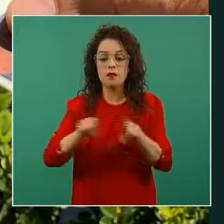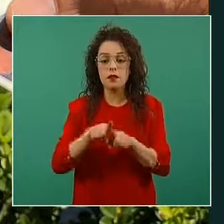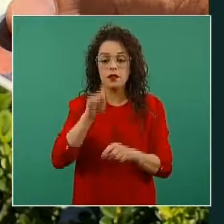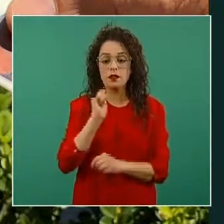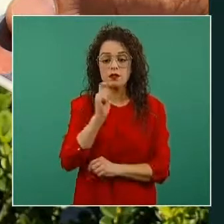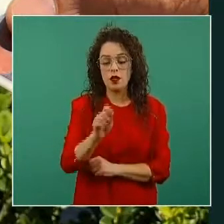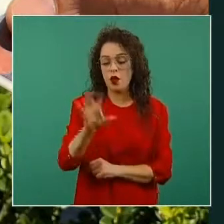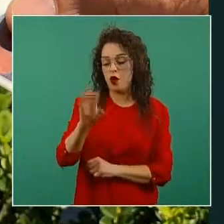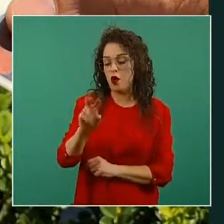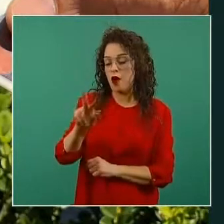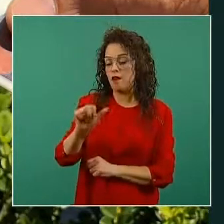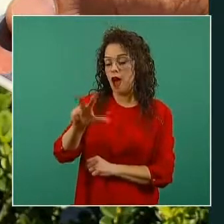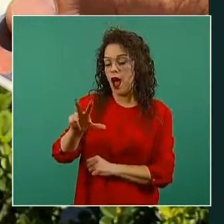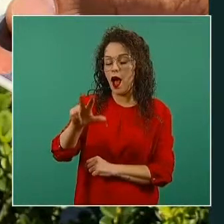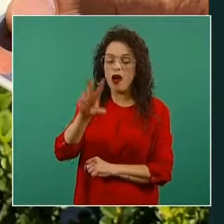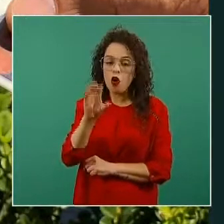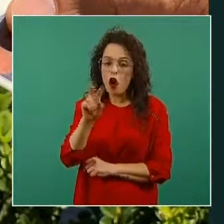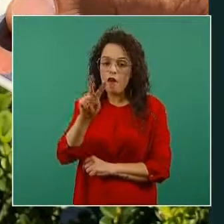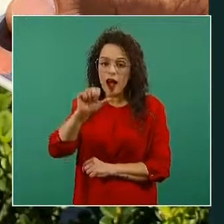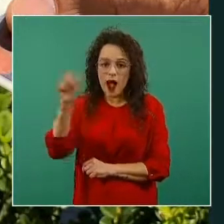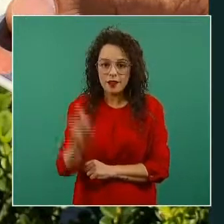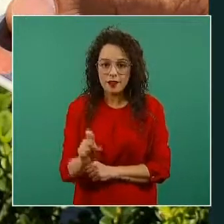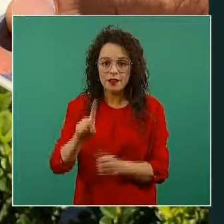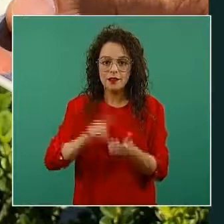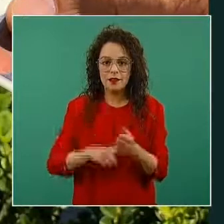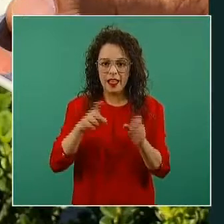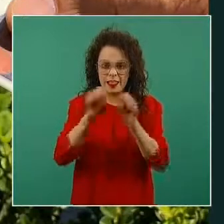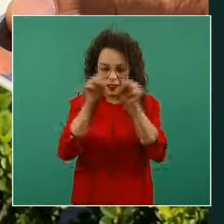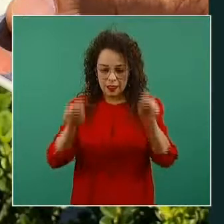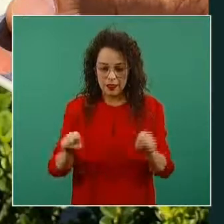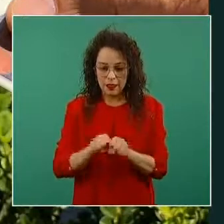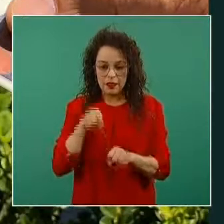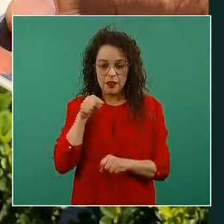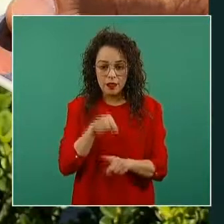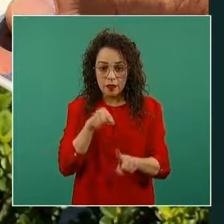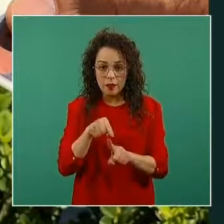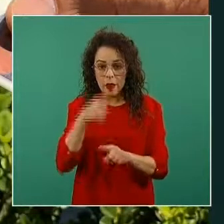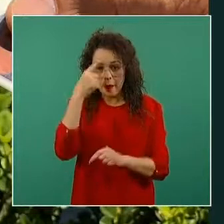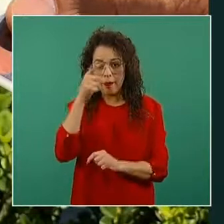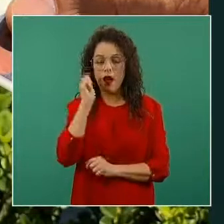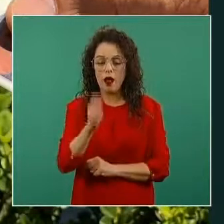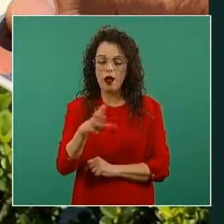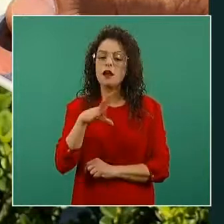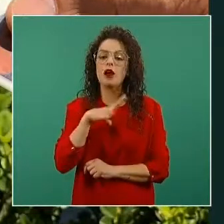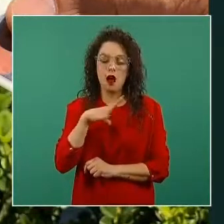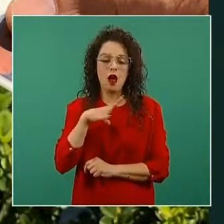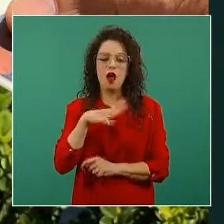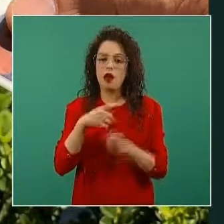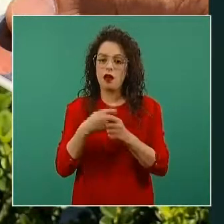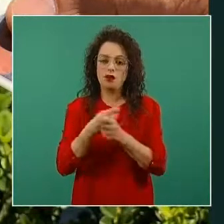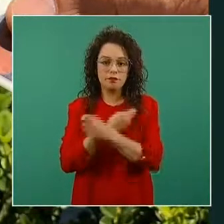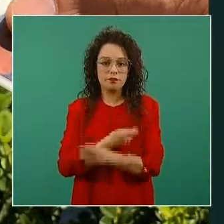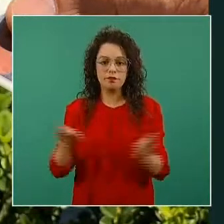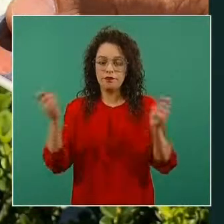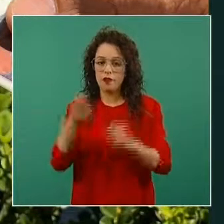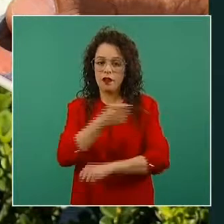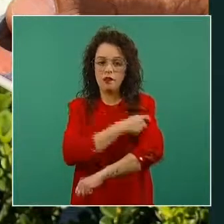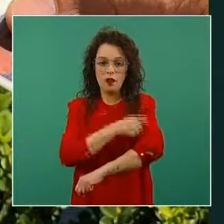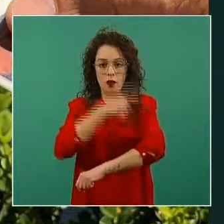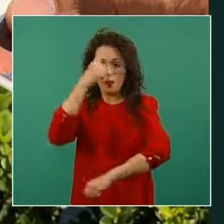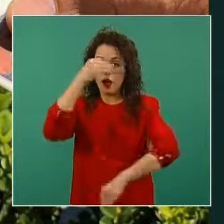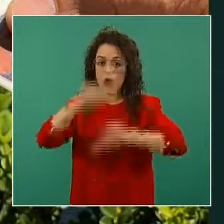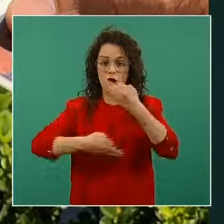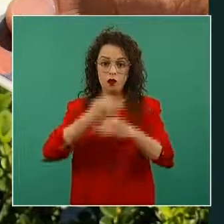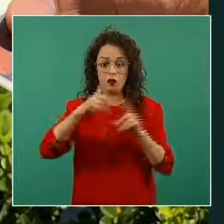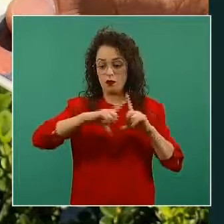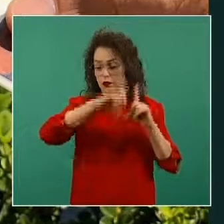plataforma COVAX de la Organización Mundial de la Salud, para poder tener la vacuna para toda la población que en su momento lo